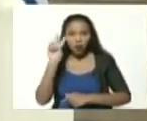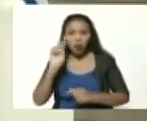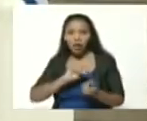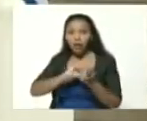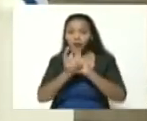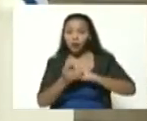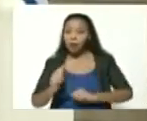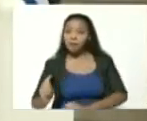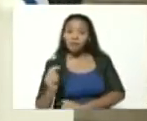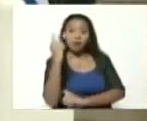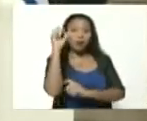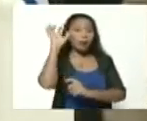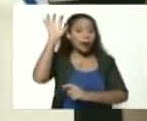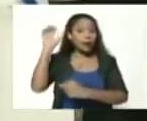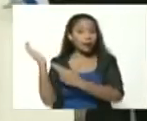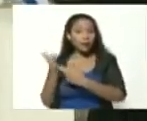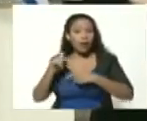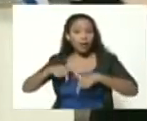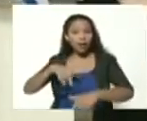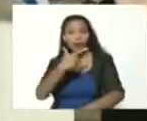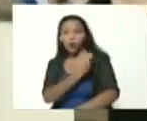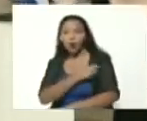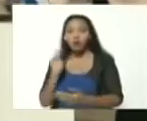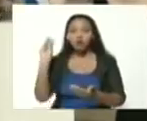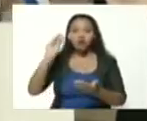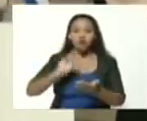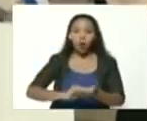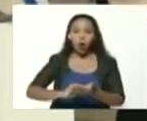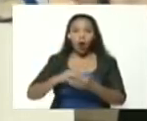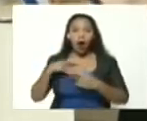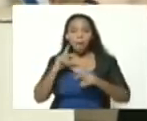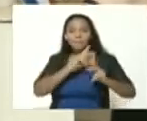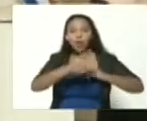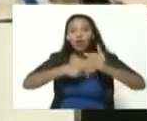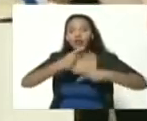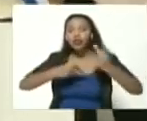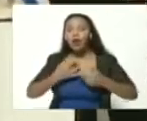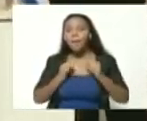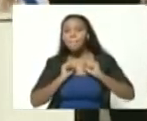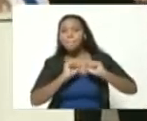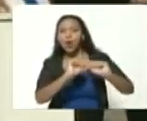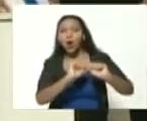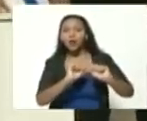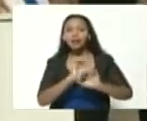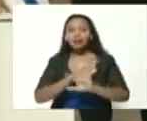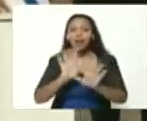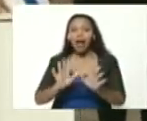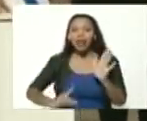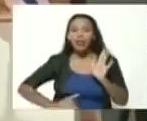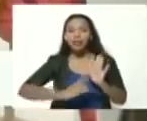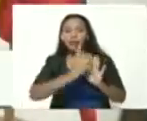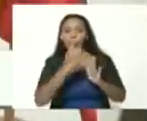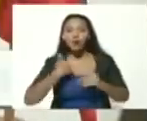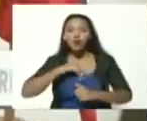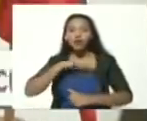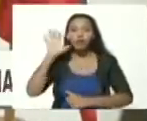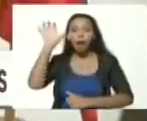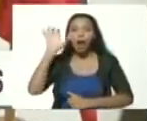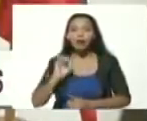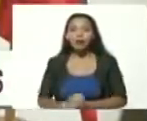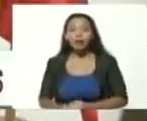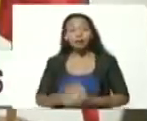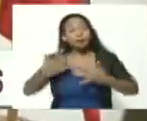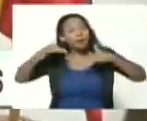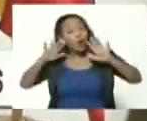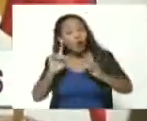en el primer país en recibir estas vacunas para ser incorporadas al proceso de inmunización que ya se desarrolla en nuestra nación. Según